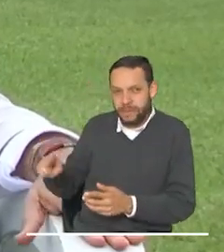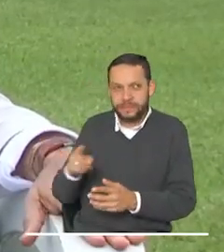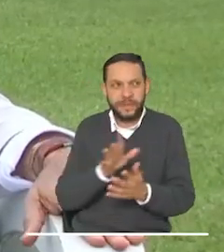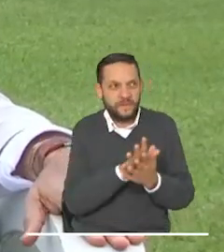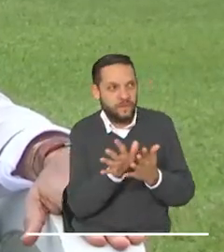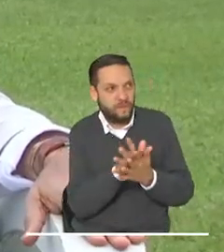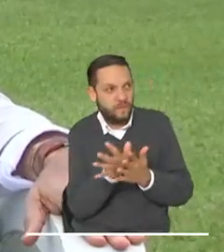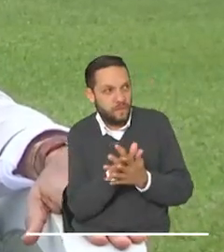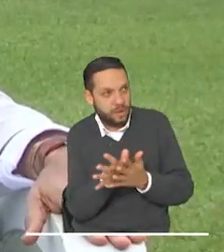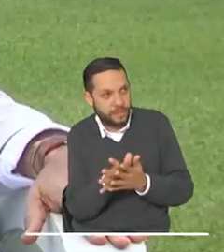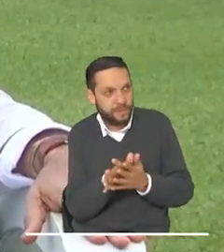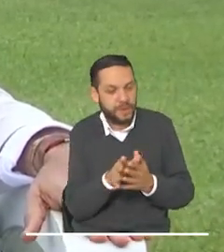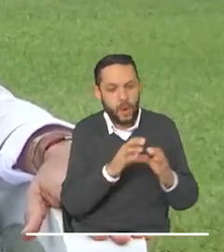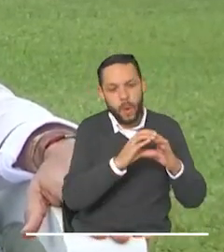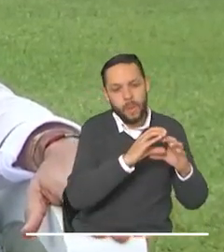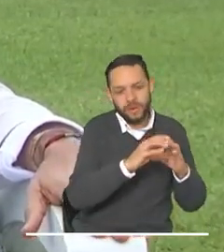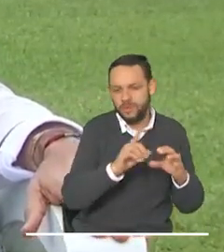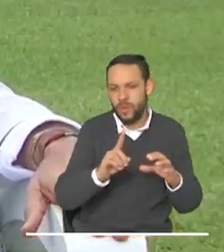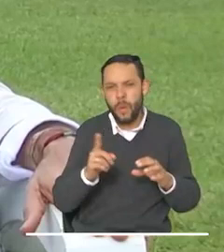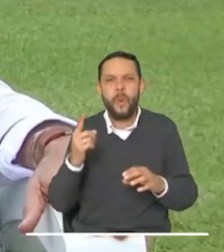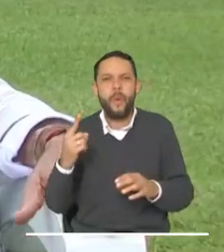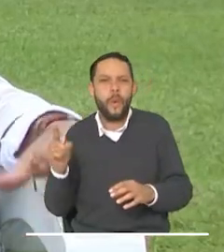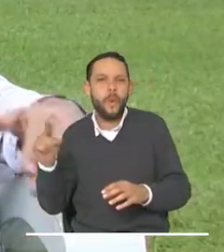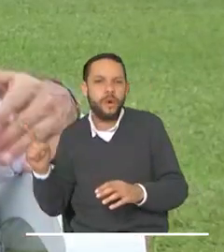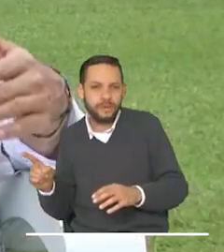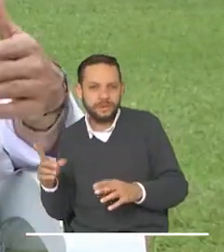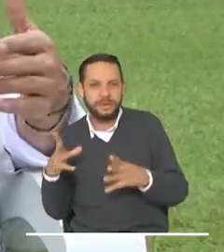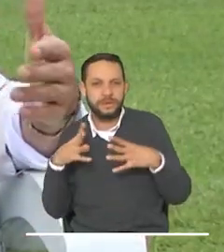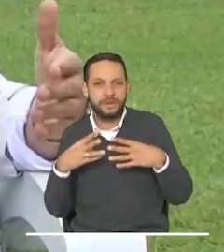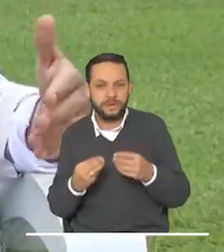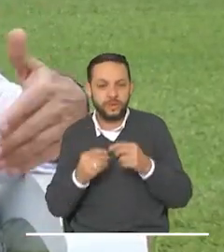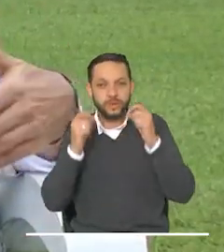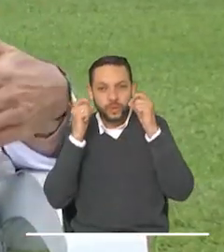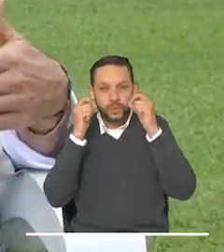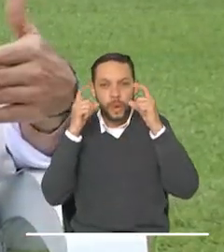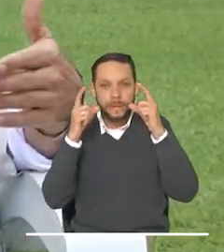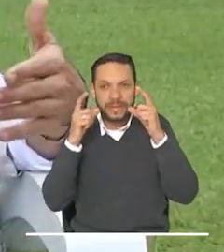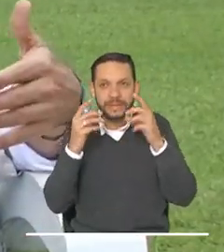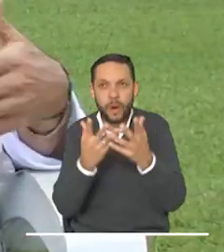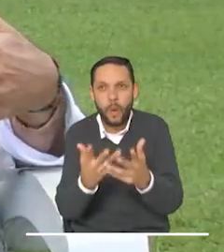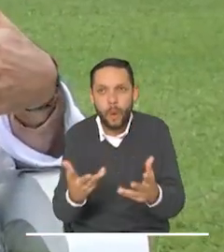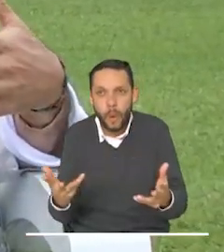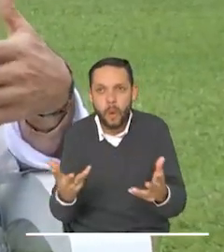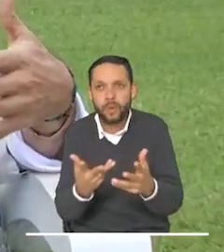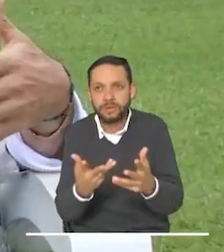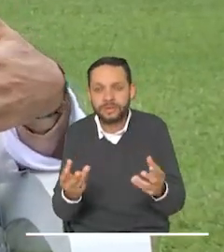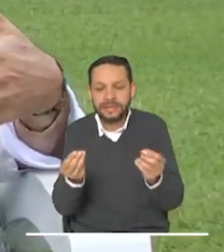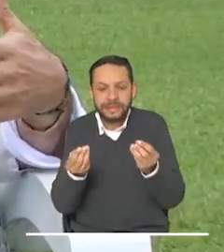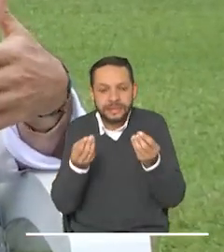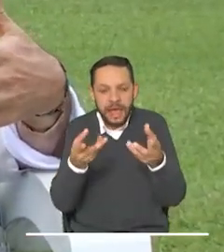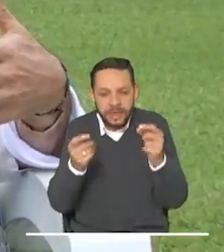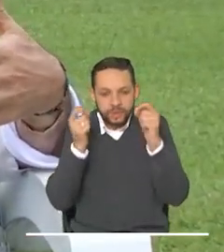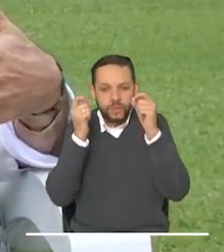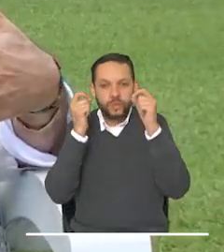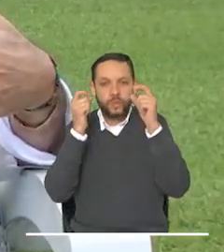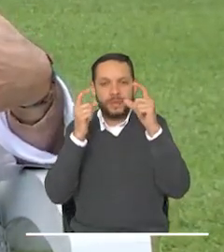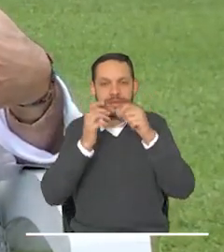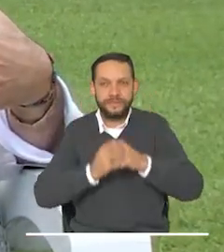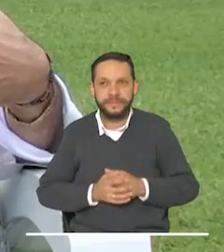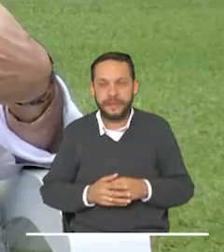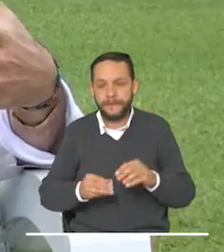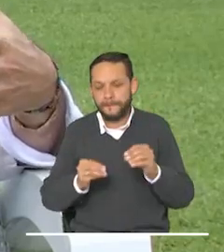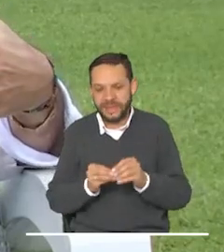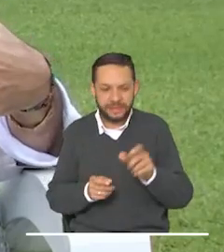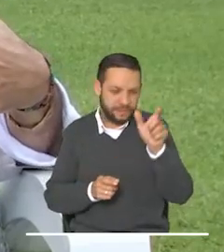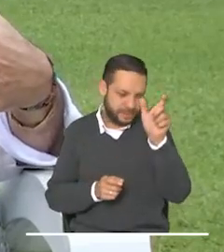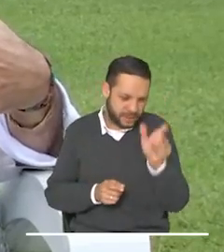contarlas en medio de comunicación porque nos gusta la sorpresa o por lo menos que la gente se